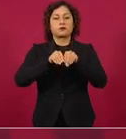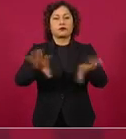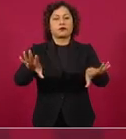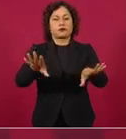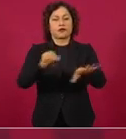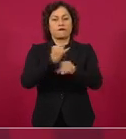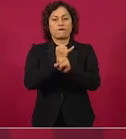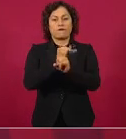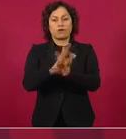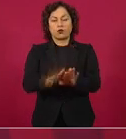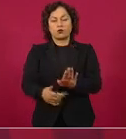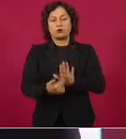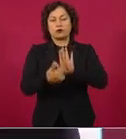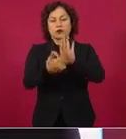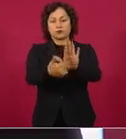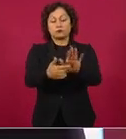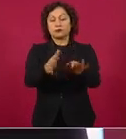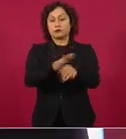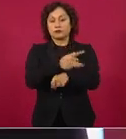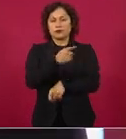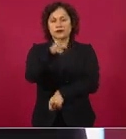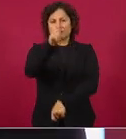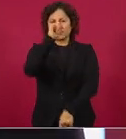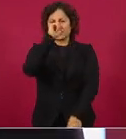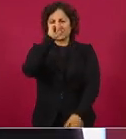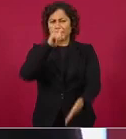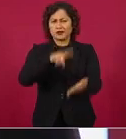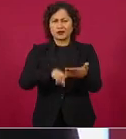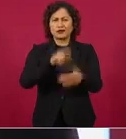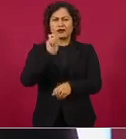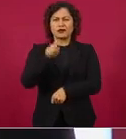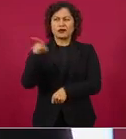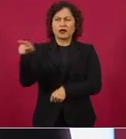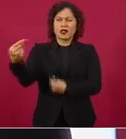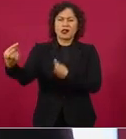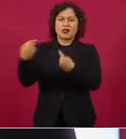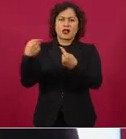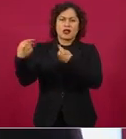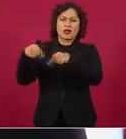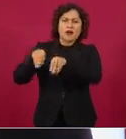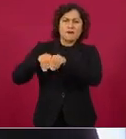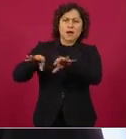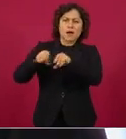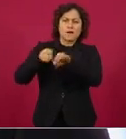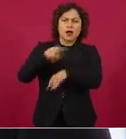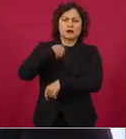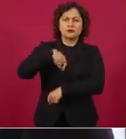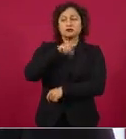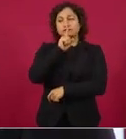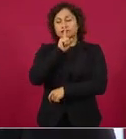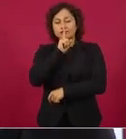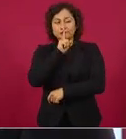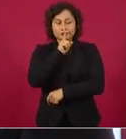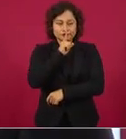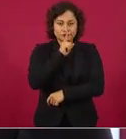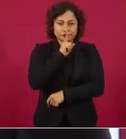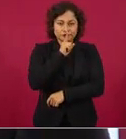porque imagínense estas campañas y nosotros quedándonos callados,